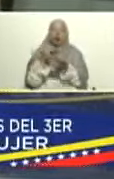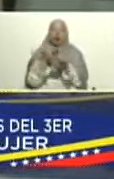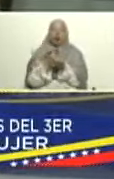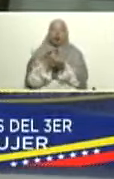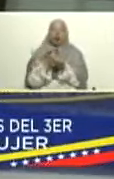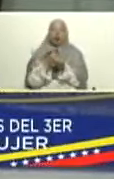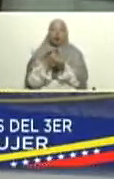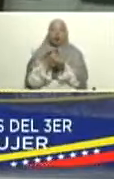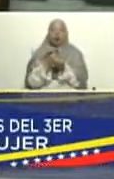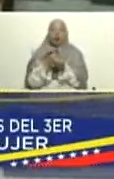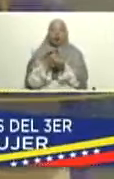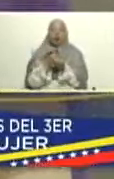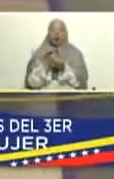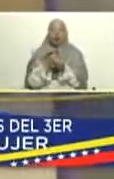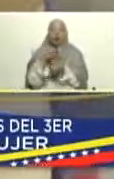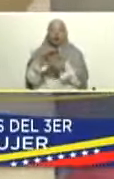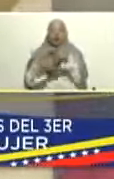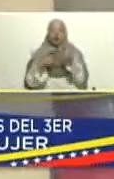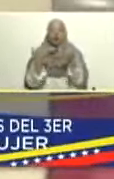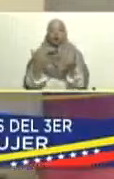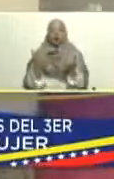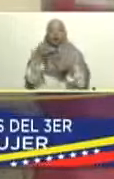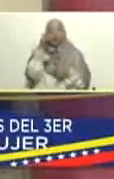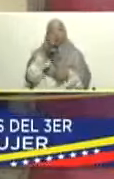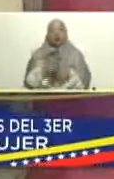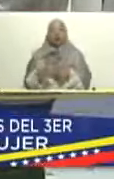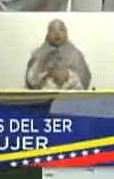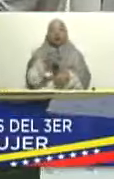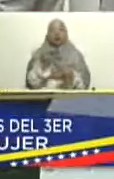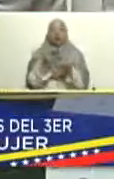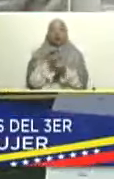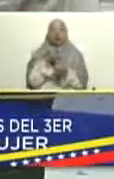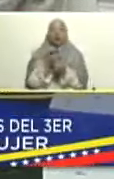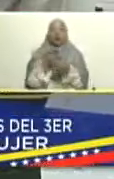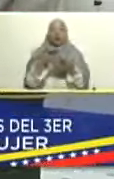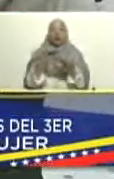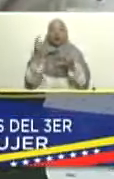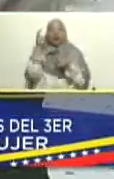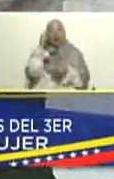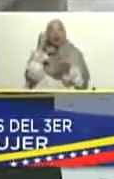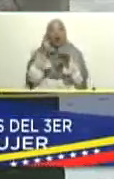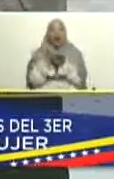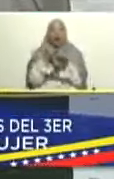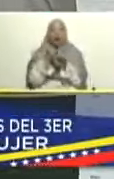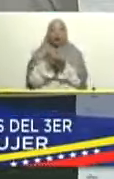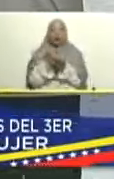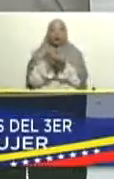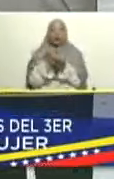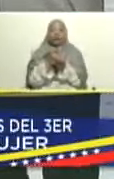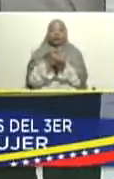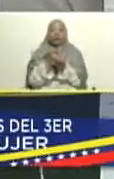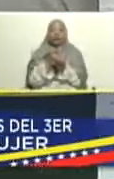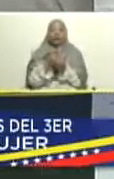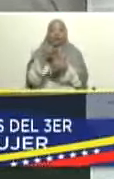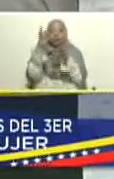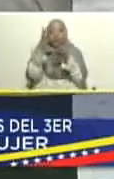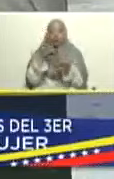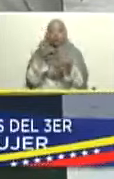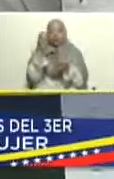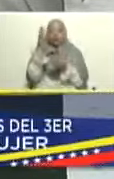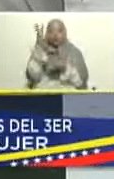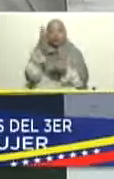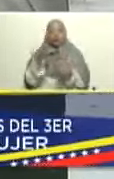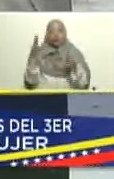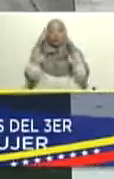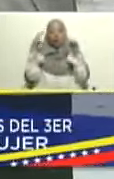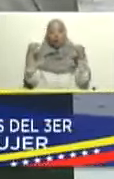Esto es una belleza. ¿Esta es la Virgen de Guadalupe? Esa es la Virgen hoy de Guadalupe. Hoy es el día, hoy de, la es el día de la Virgen de Guadalupe. Pidamos las bendiciones de la Virgen de